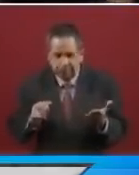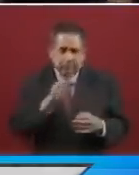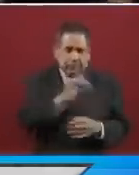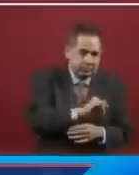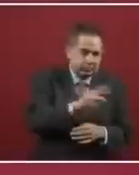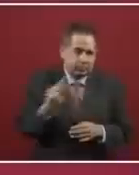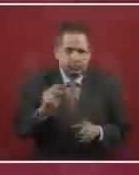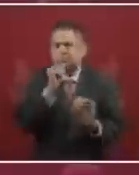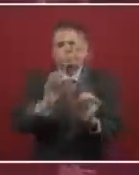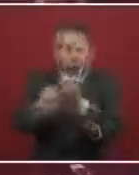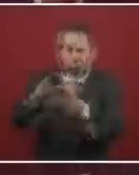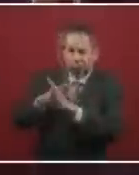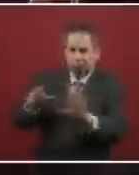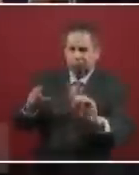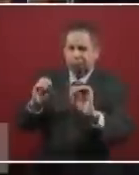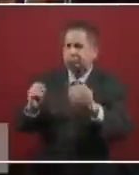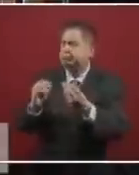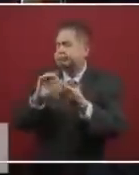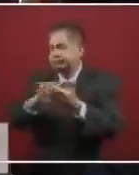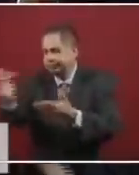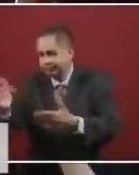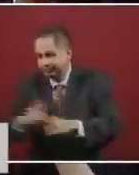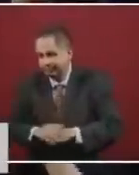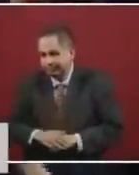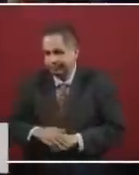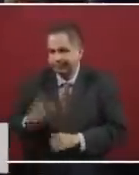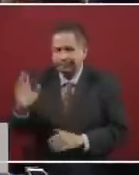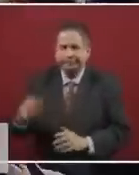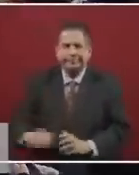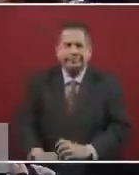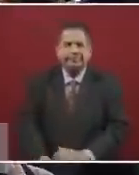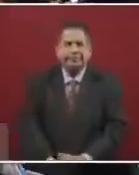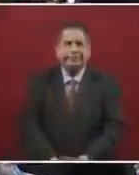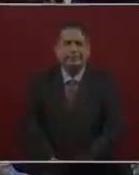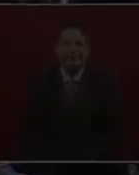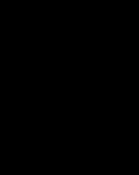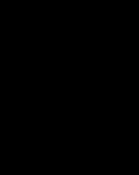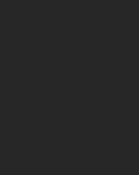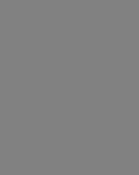que prueben nada. Muchas gracias.